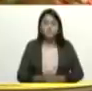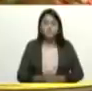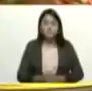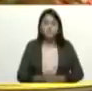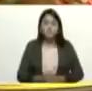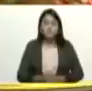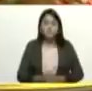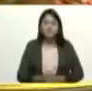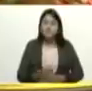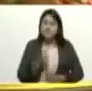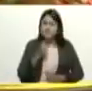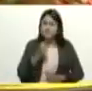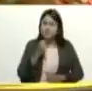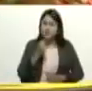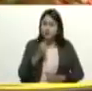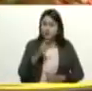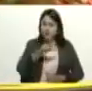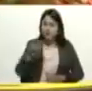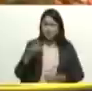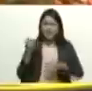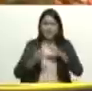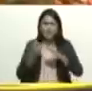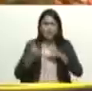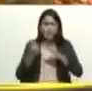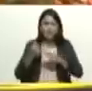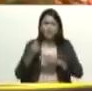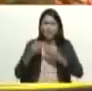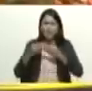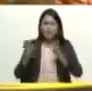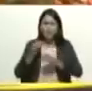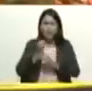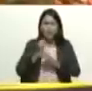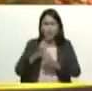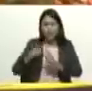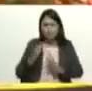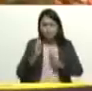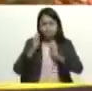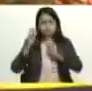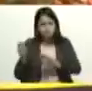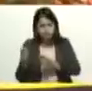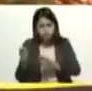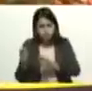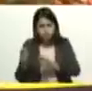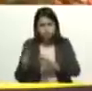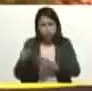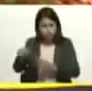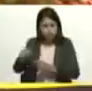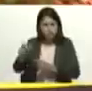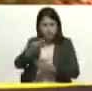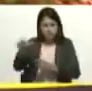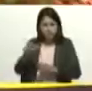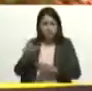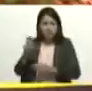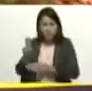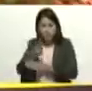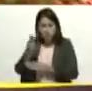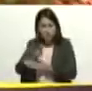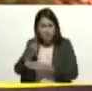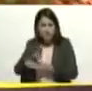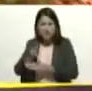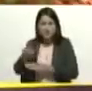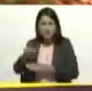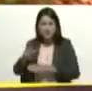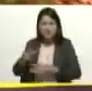Ningún funcionario, dije, se le entrega un poder para que lo utilice